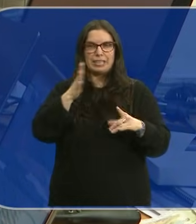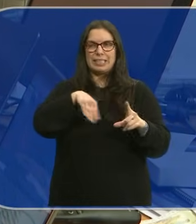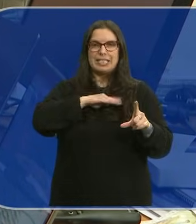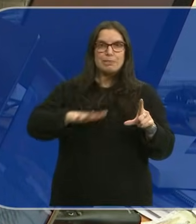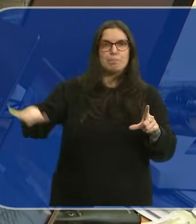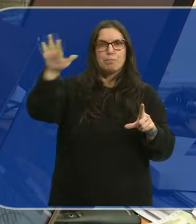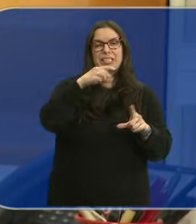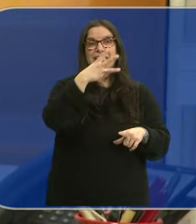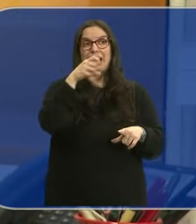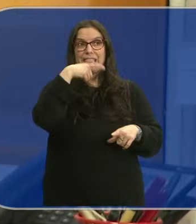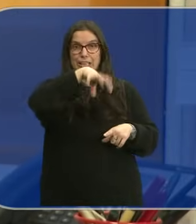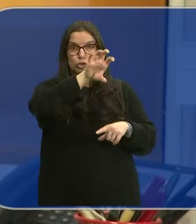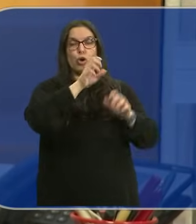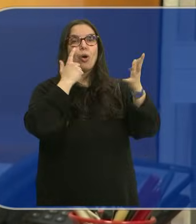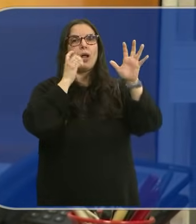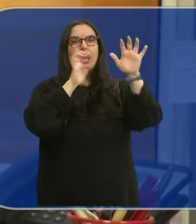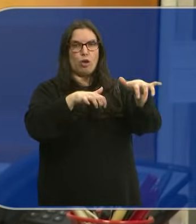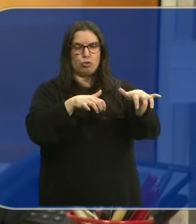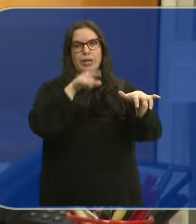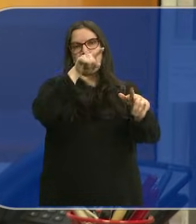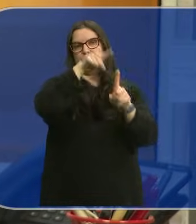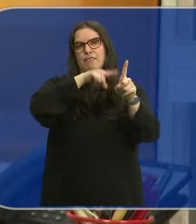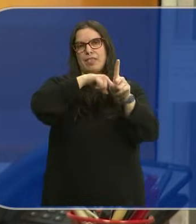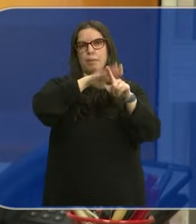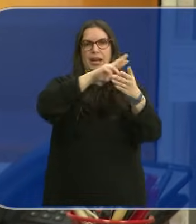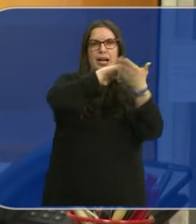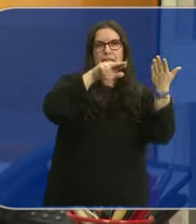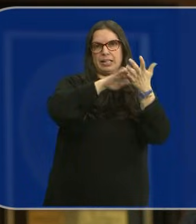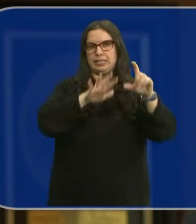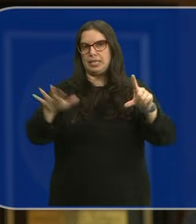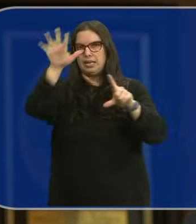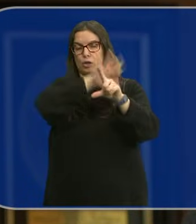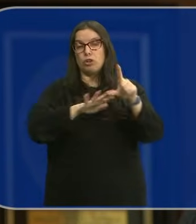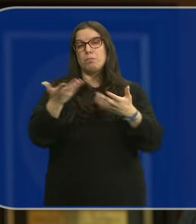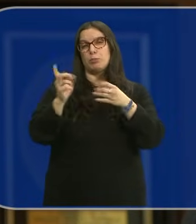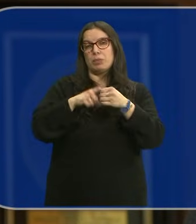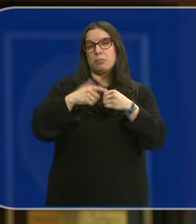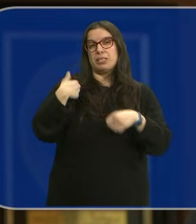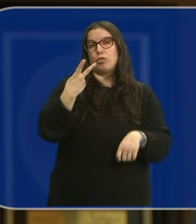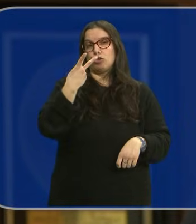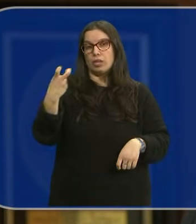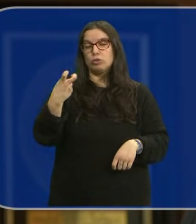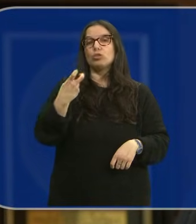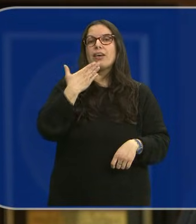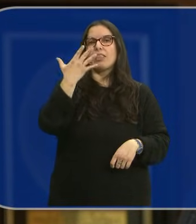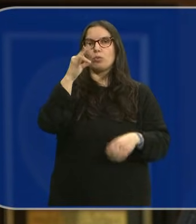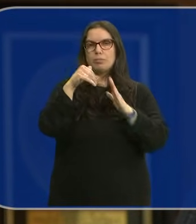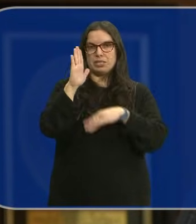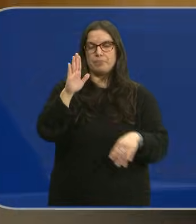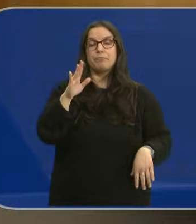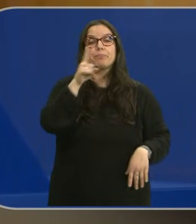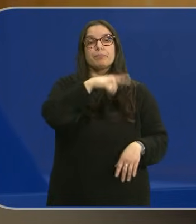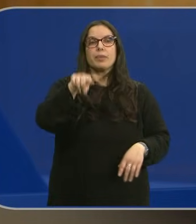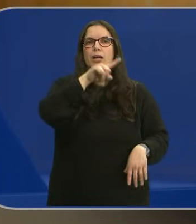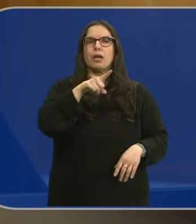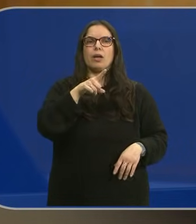que coordina también Galicia y el resto de la comunidad. De momento cuentan con casi 200 mayores de 50 años. Pues van a